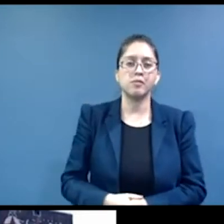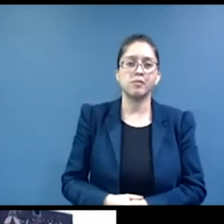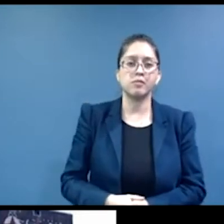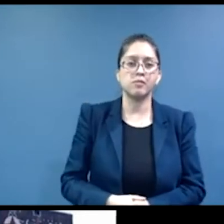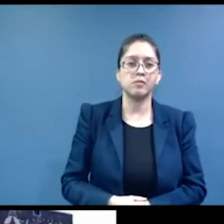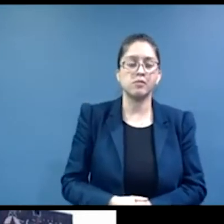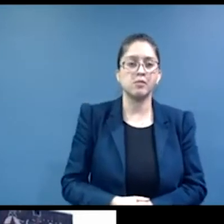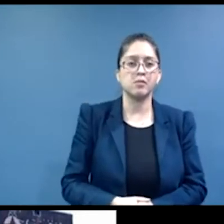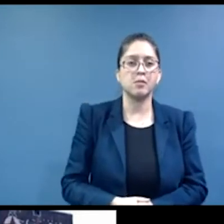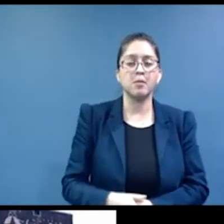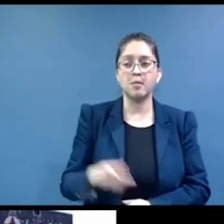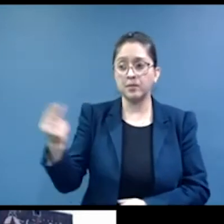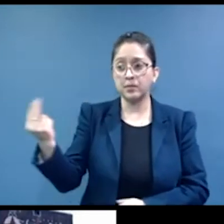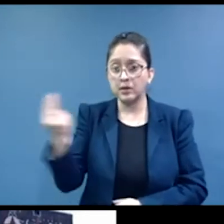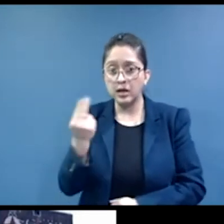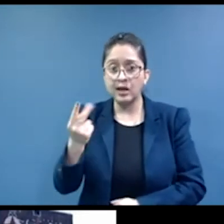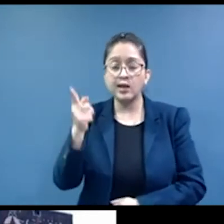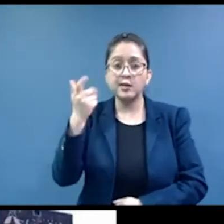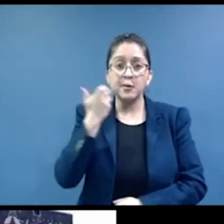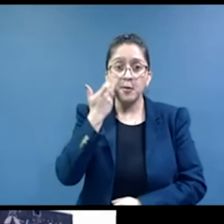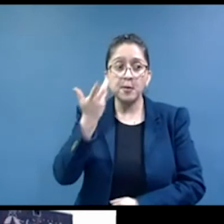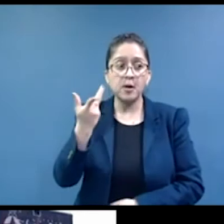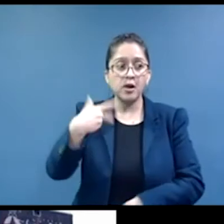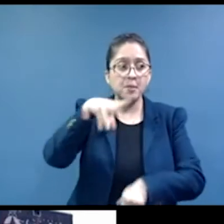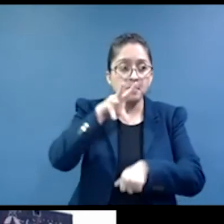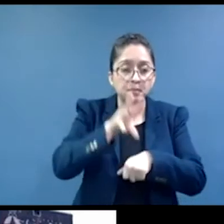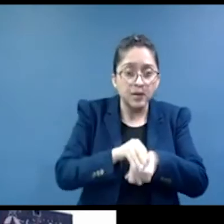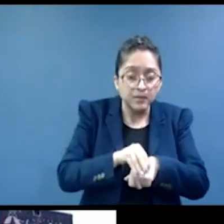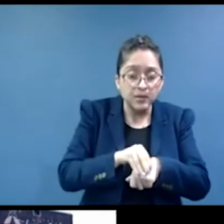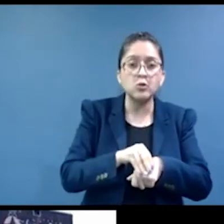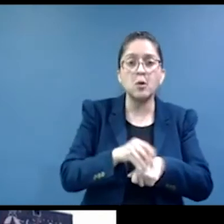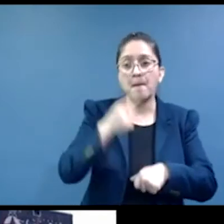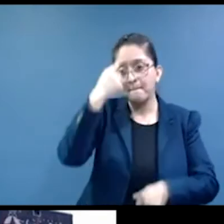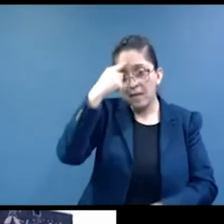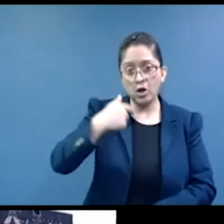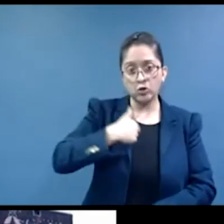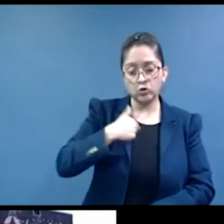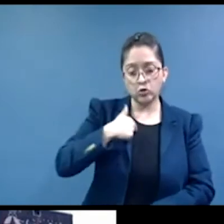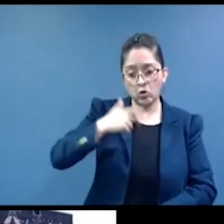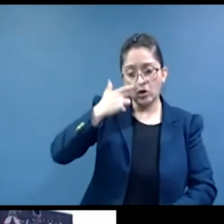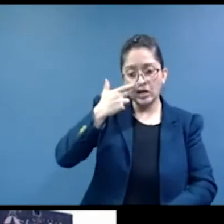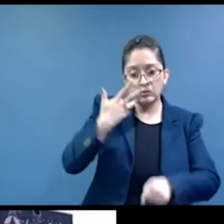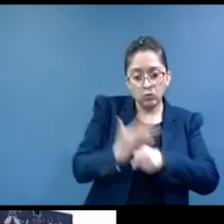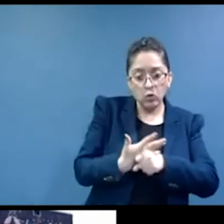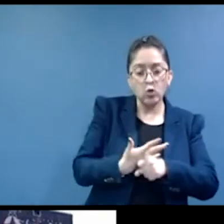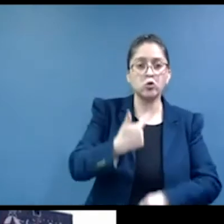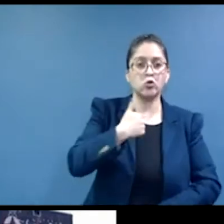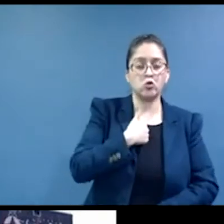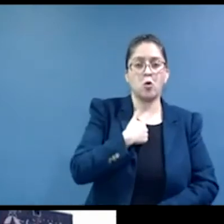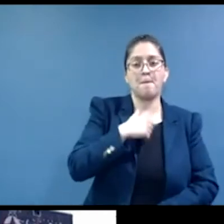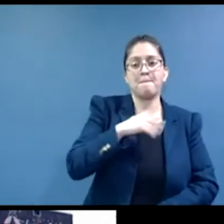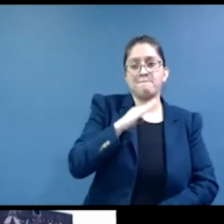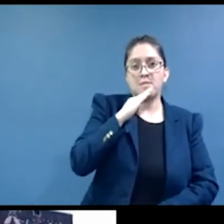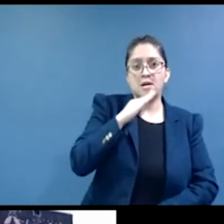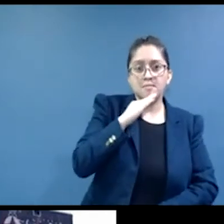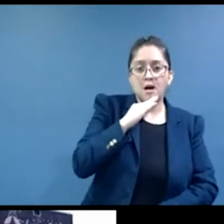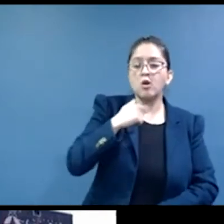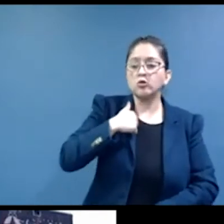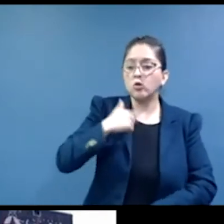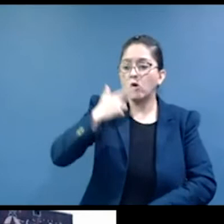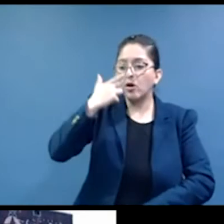de este consentimiento, es decir, esta voluntad de asumir la paternidad, la voluntad de asumir la maternidad y con ella las